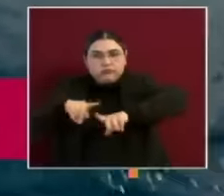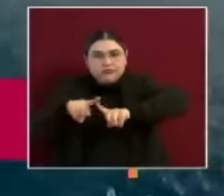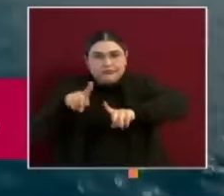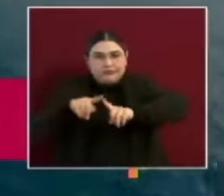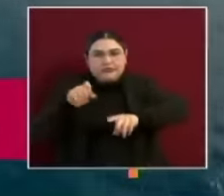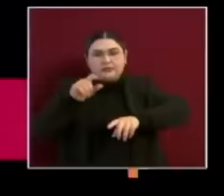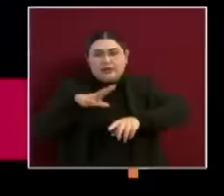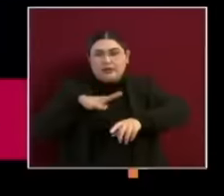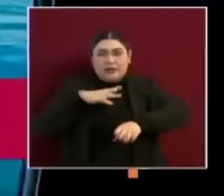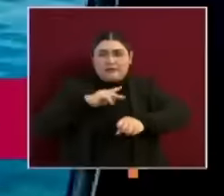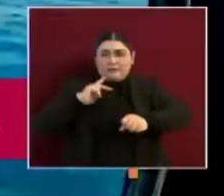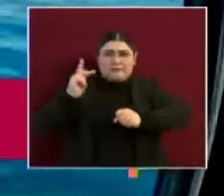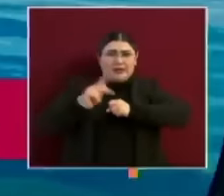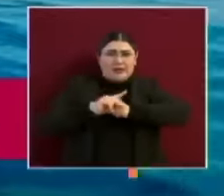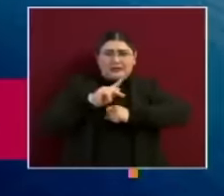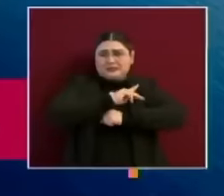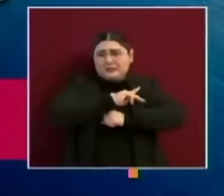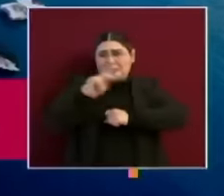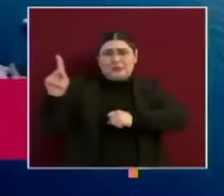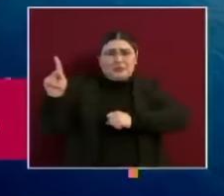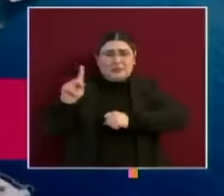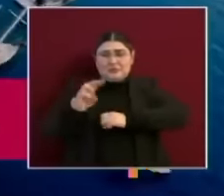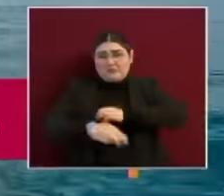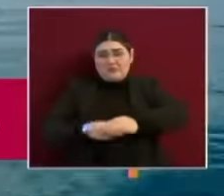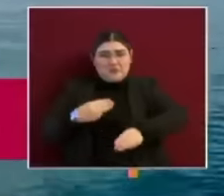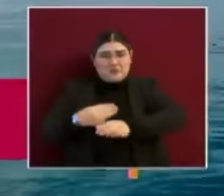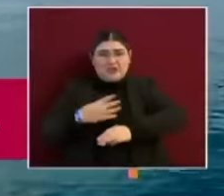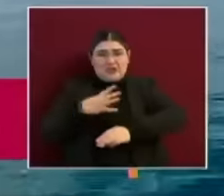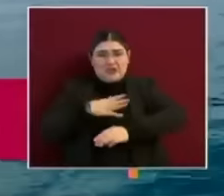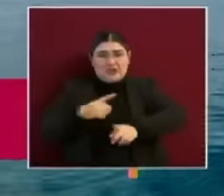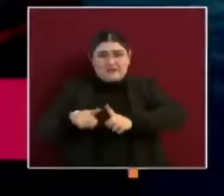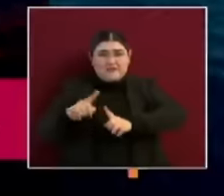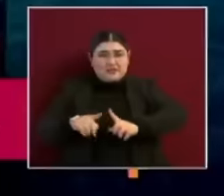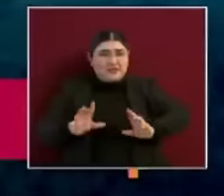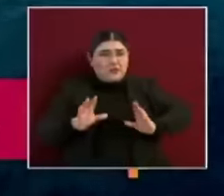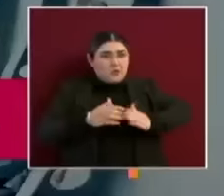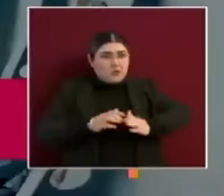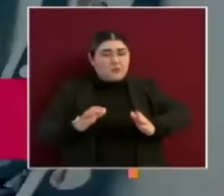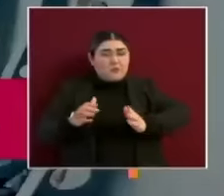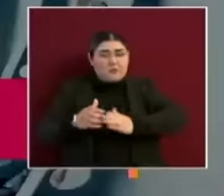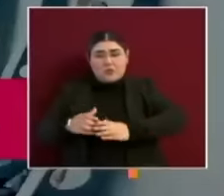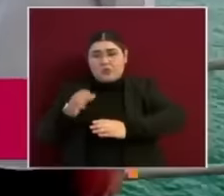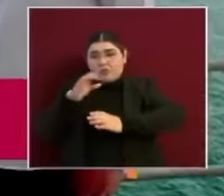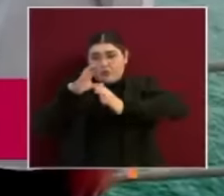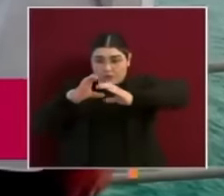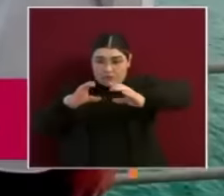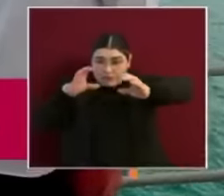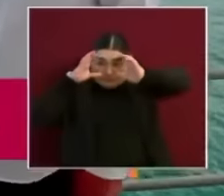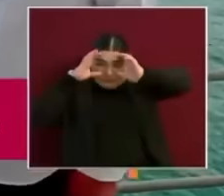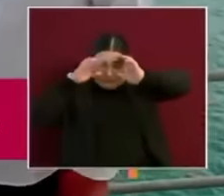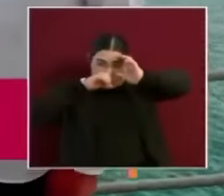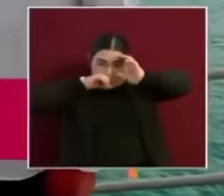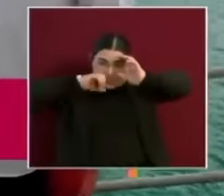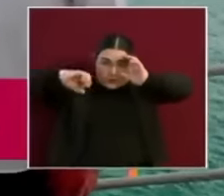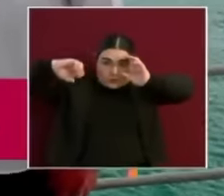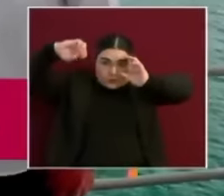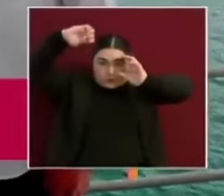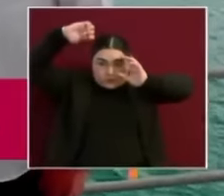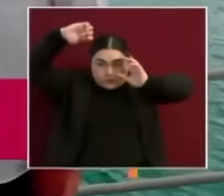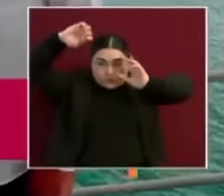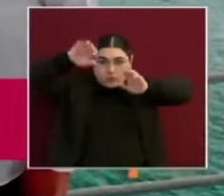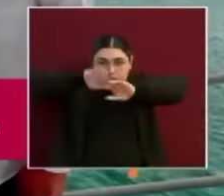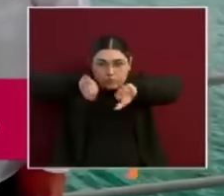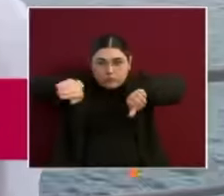en todo el mundo, y vienen. Y entonces, al darme cuenta de